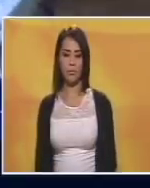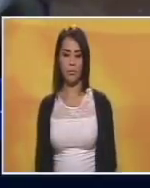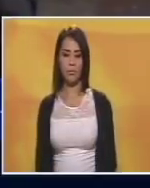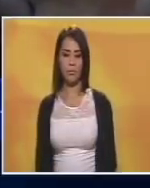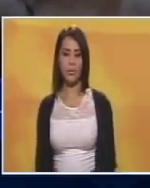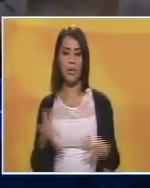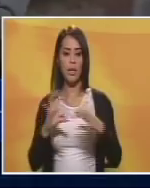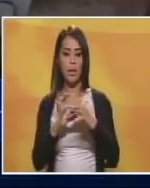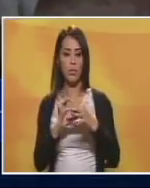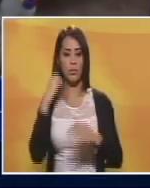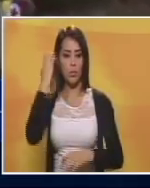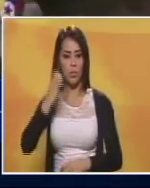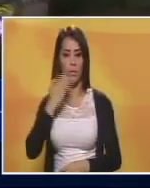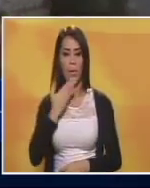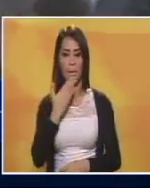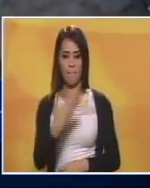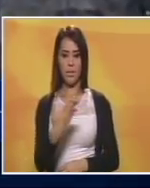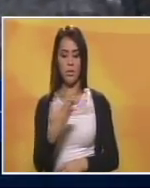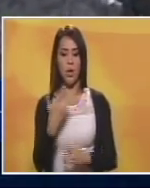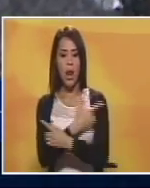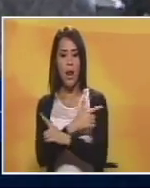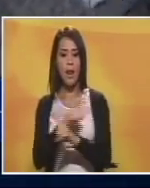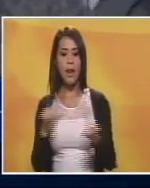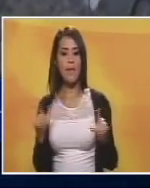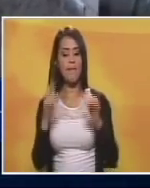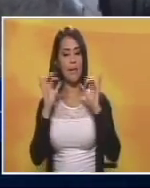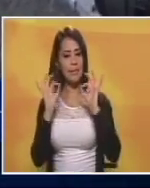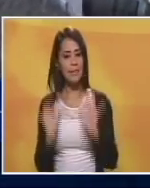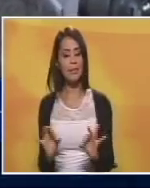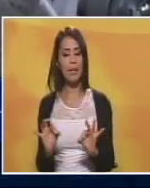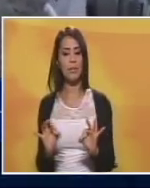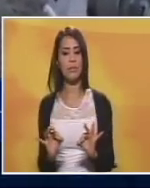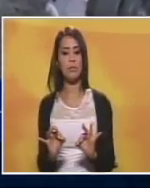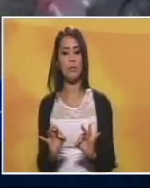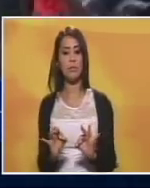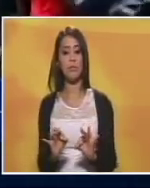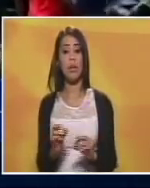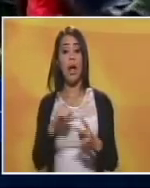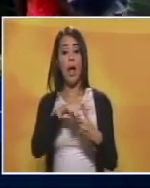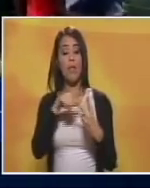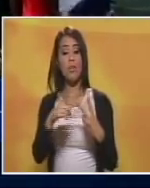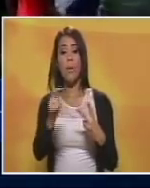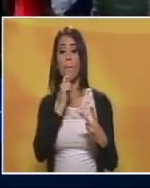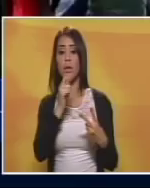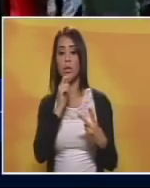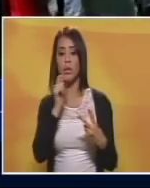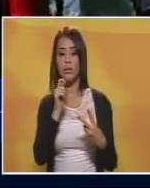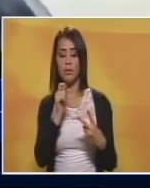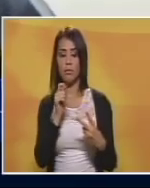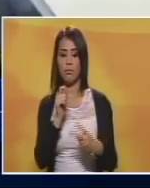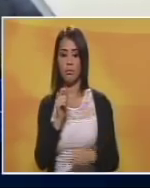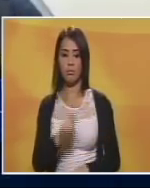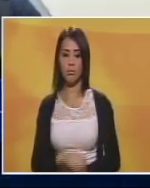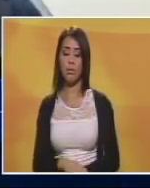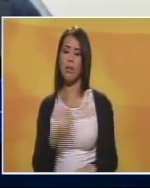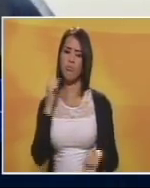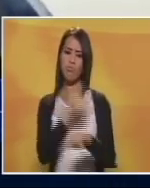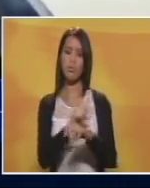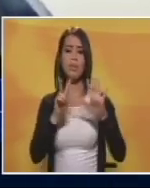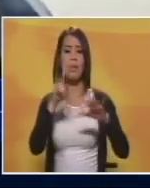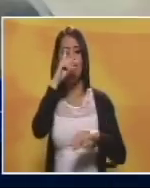La Unión Europea pidió a Birmania liberar de forma inmediata y sin condiciones a 2 periodistas de la agencia Reuters condenados a